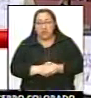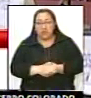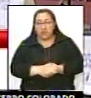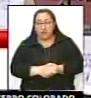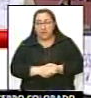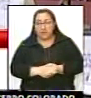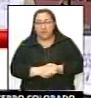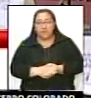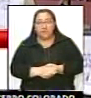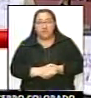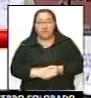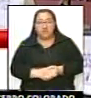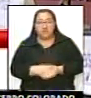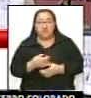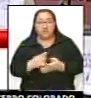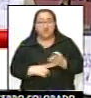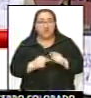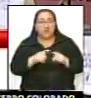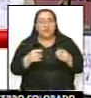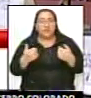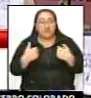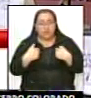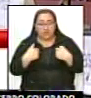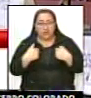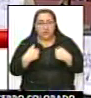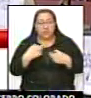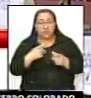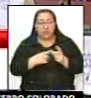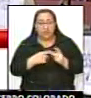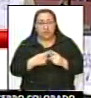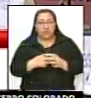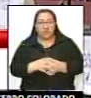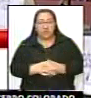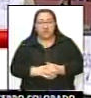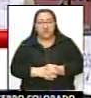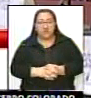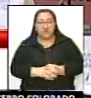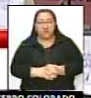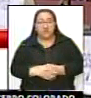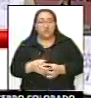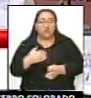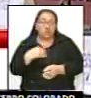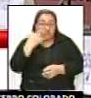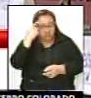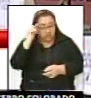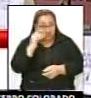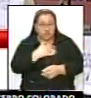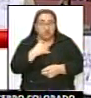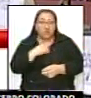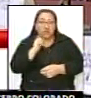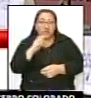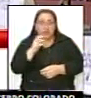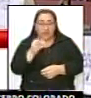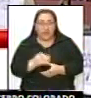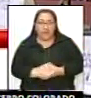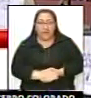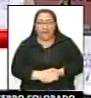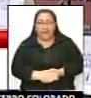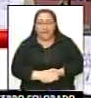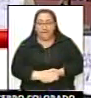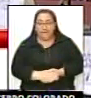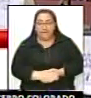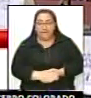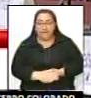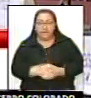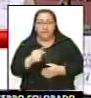del impacto que ella va a tener. Entonces, yo sugiero, presidente, que de verdad para esta